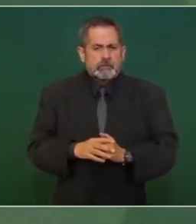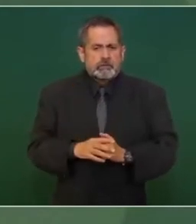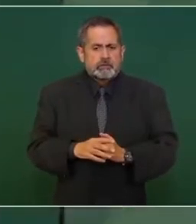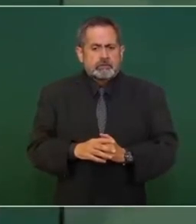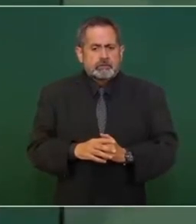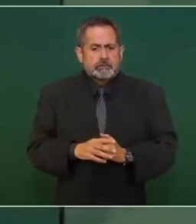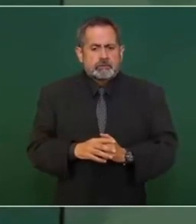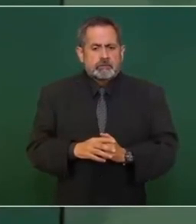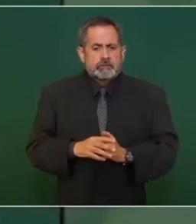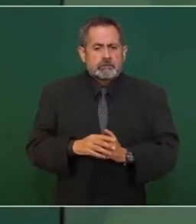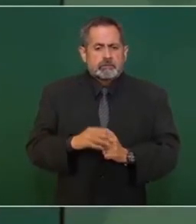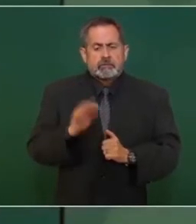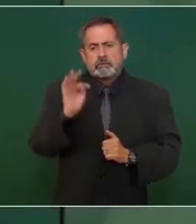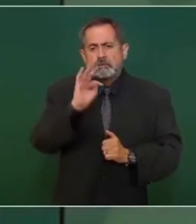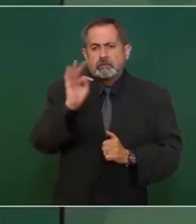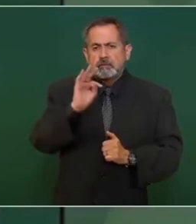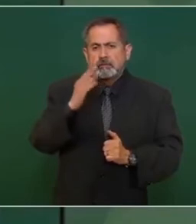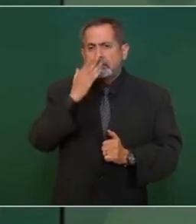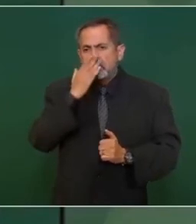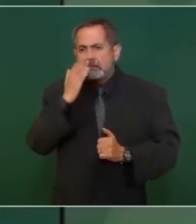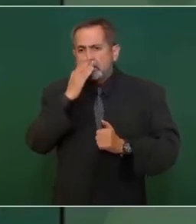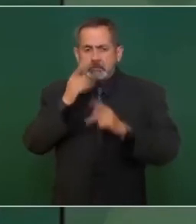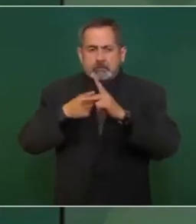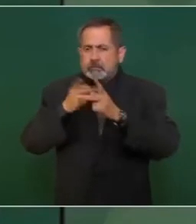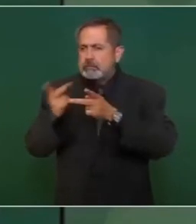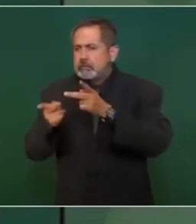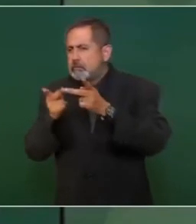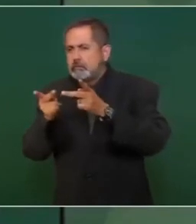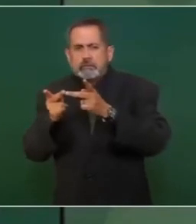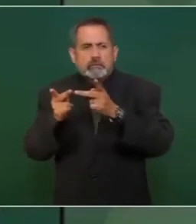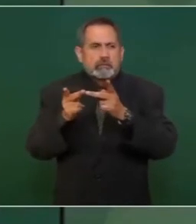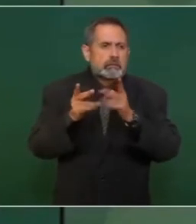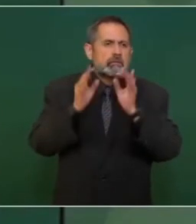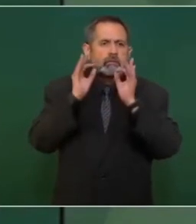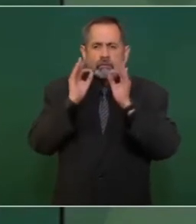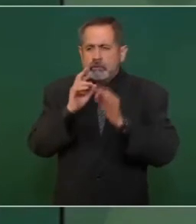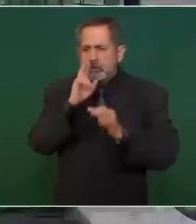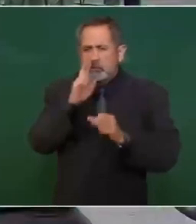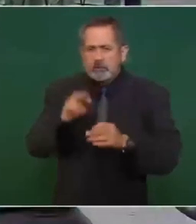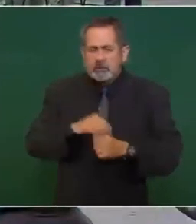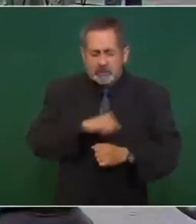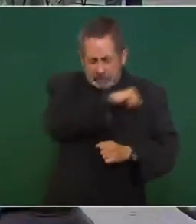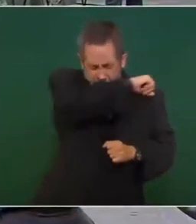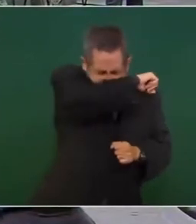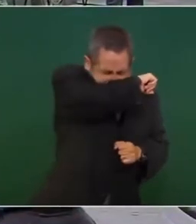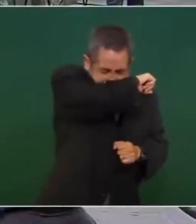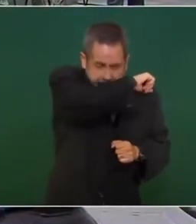que si se hace bien la muestra, resulta.